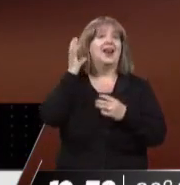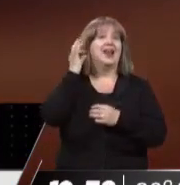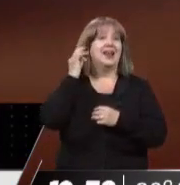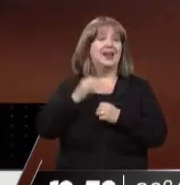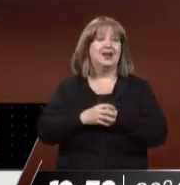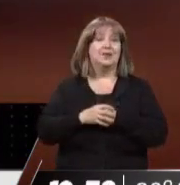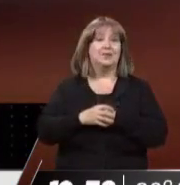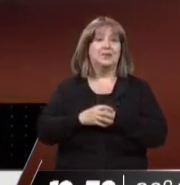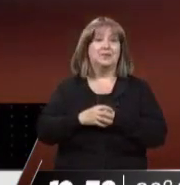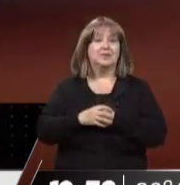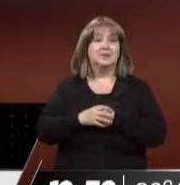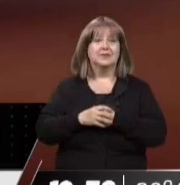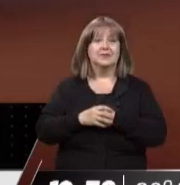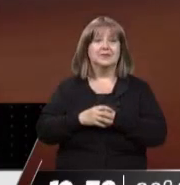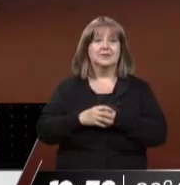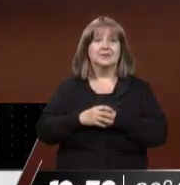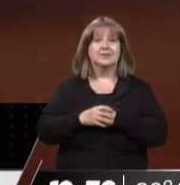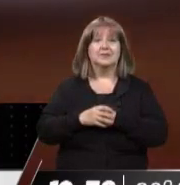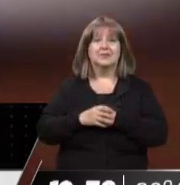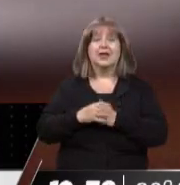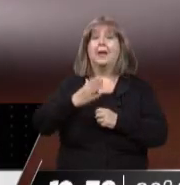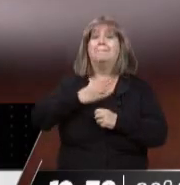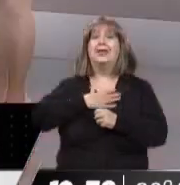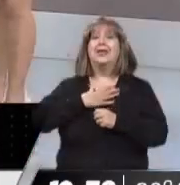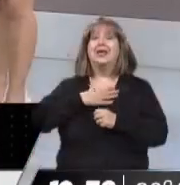se enoja. Tucumán. Mi Cumán es bueno, fue